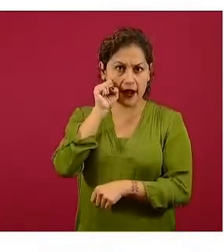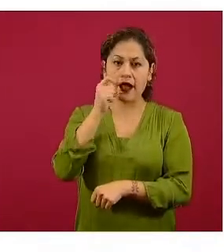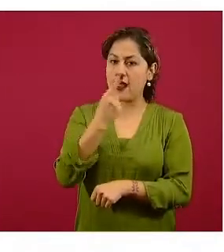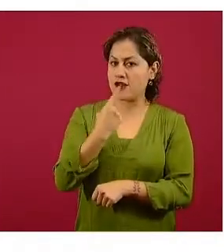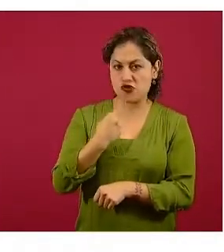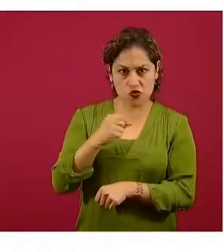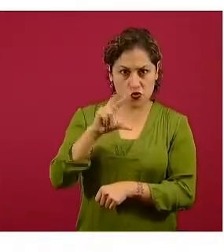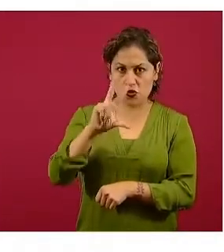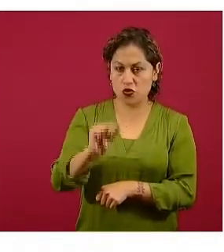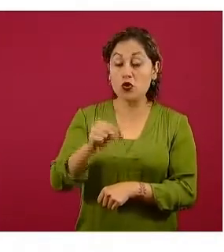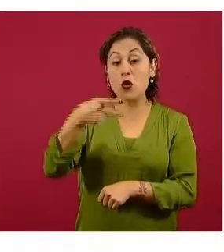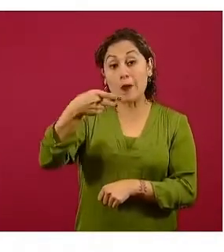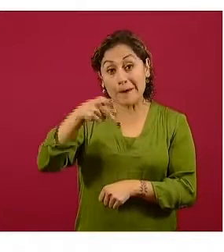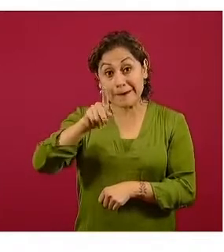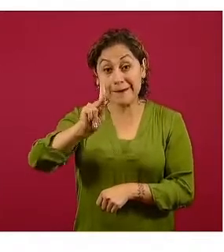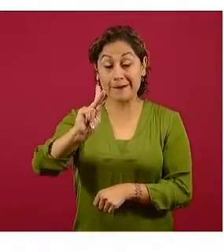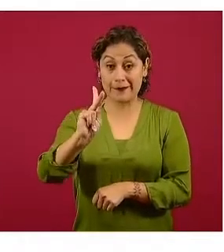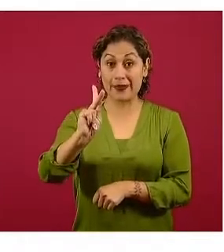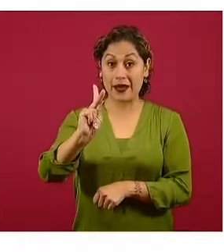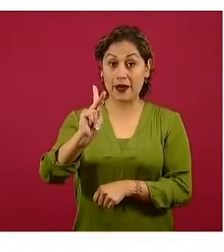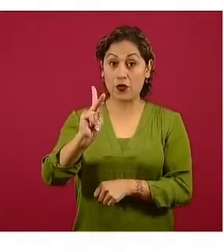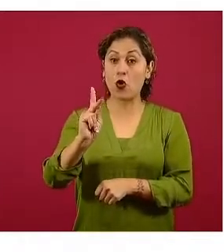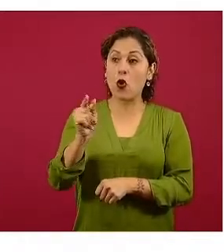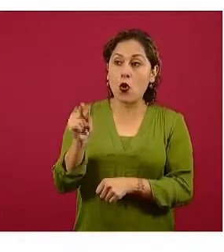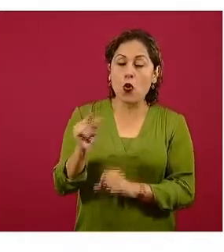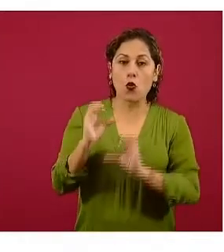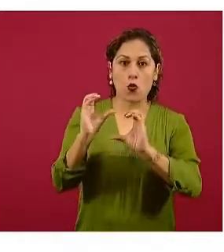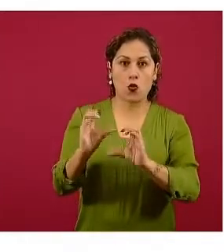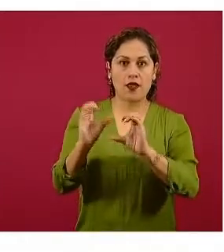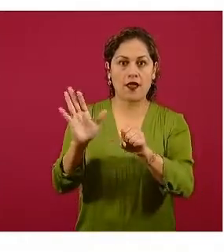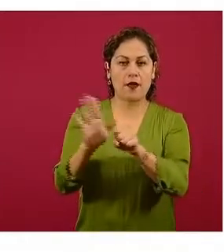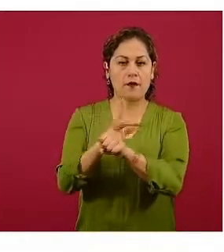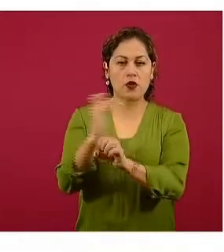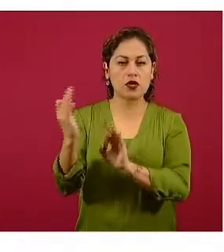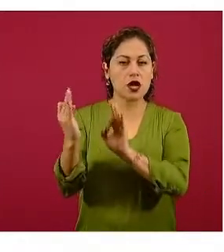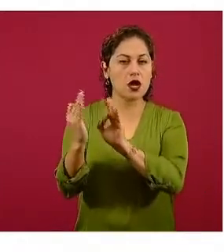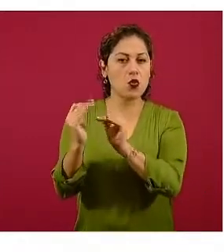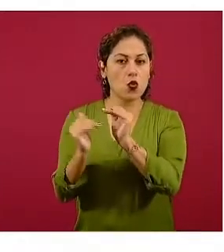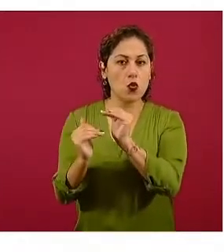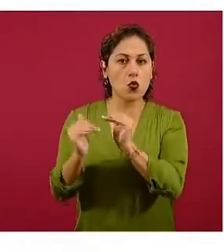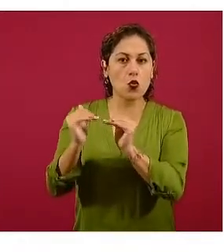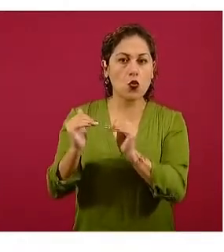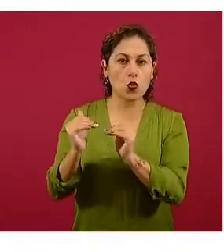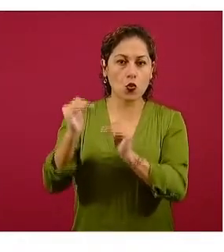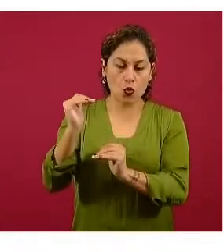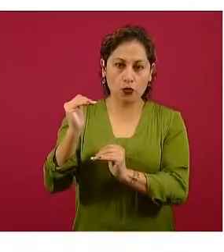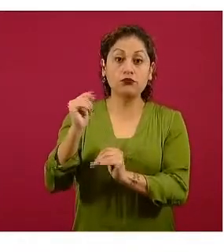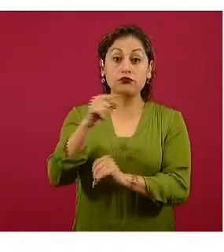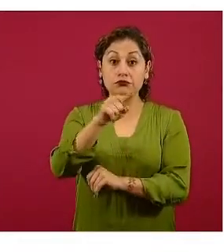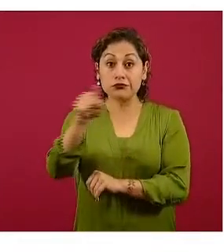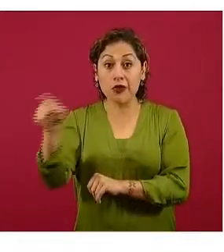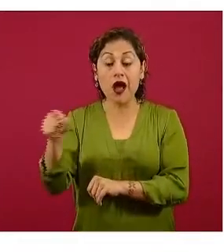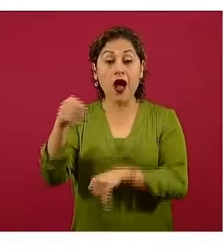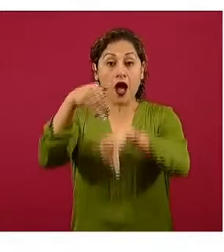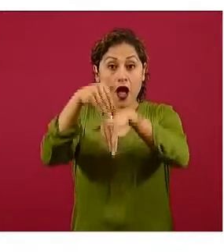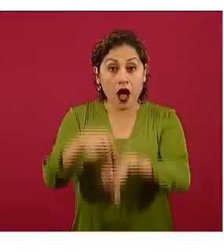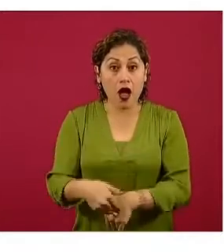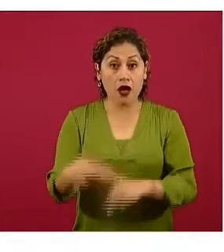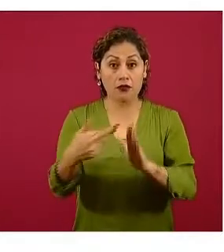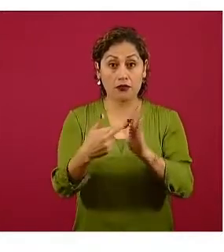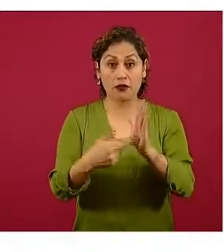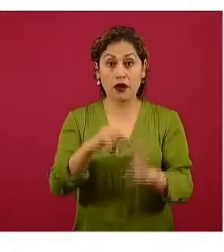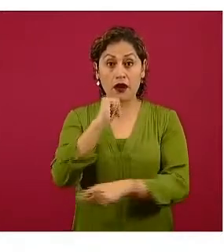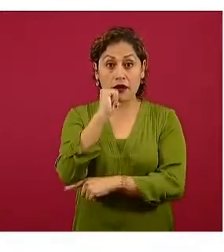este momento más bien tienen una tendencia ascendente, y si no mantienen las medidas y controlan